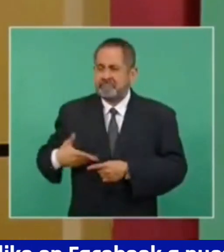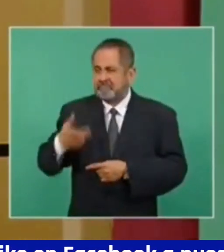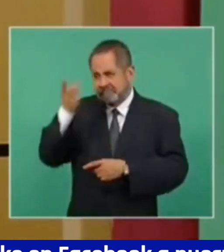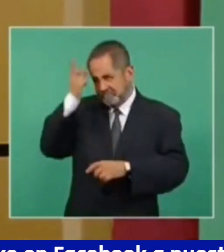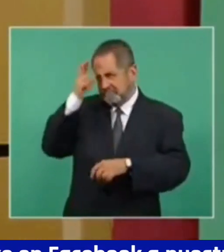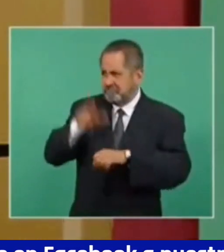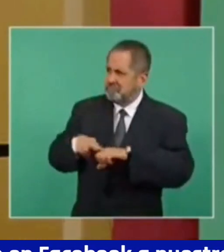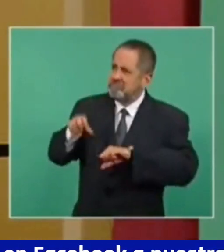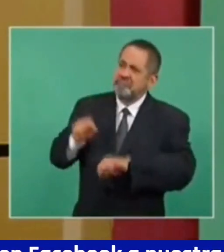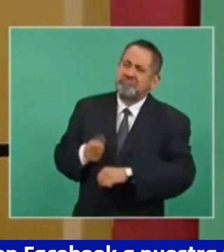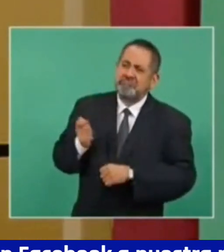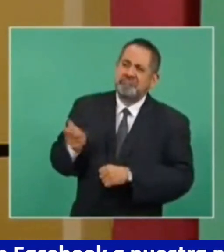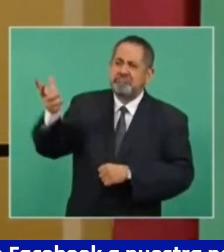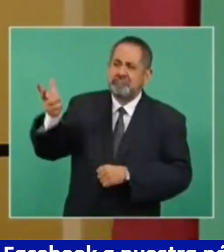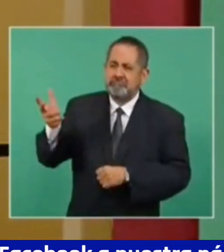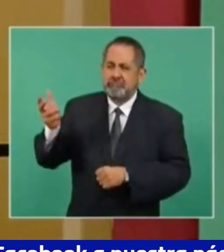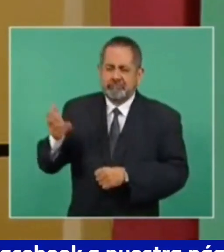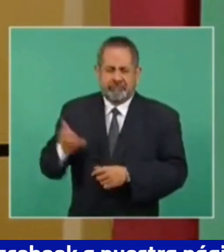dictador